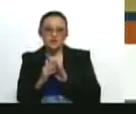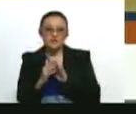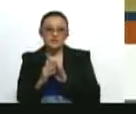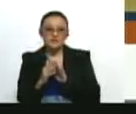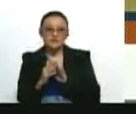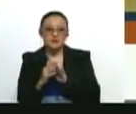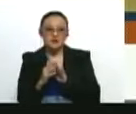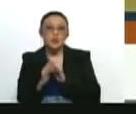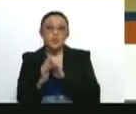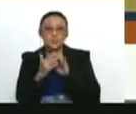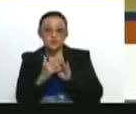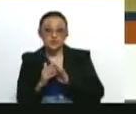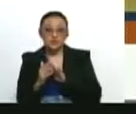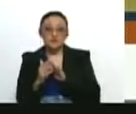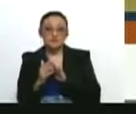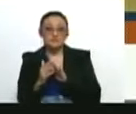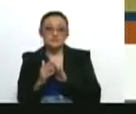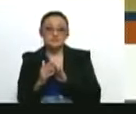aterrizo, comunidades.